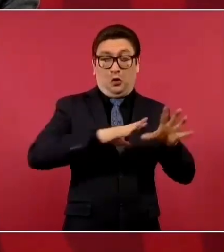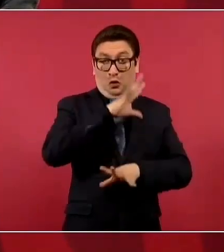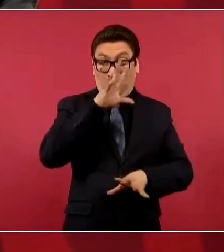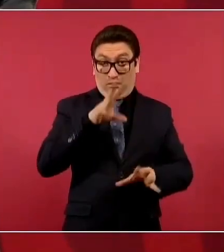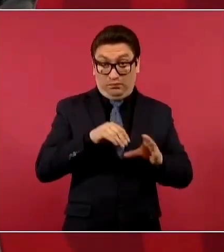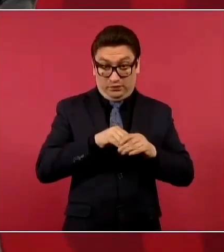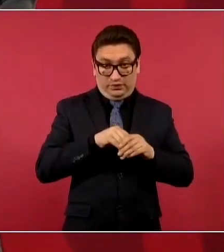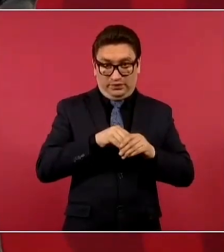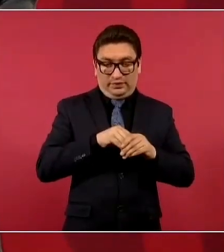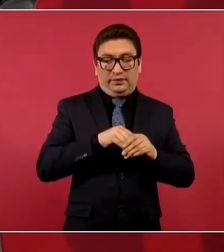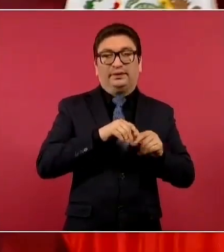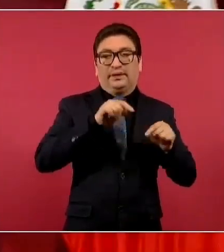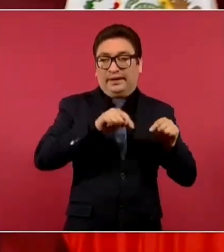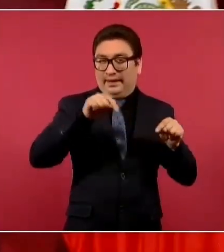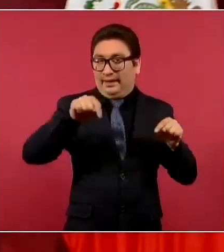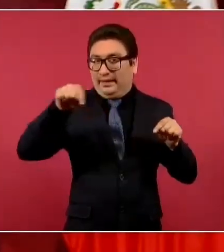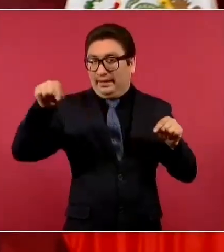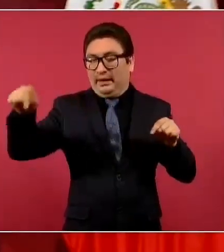va a haber vigilancia